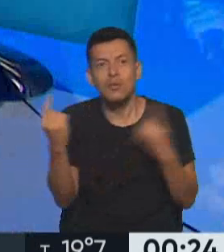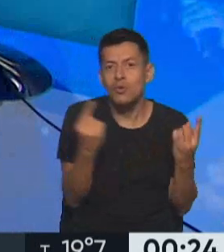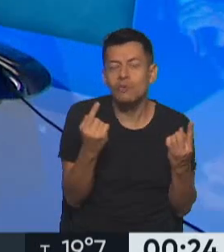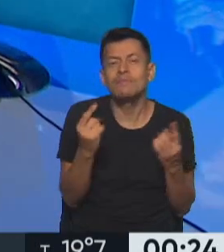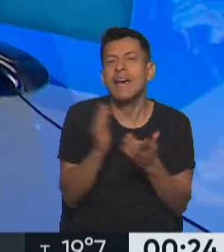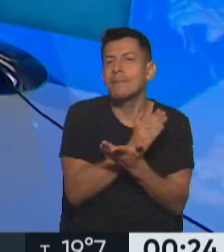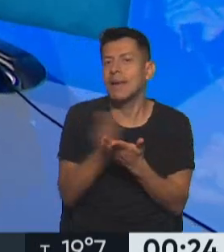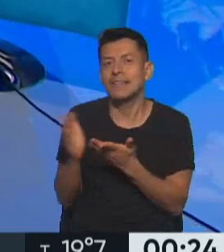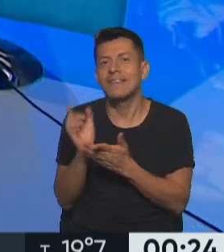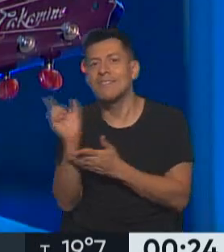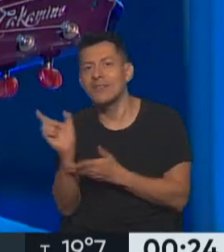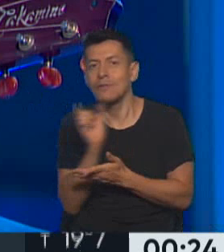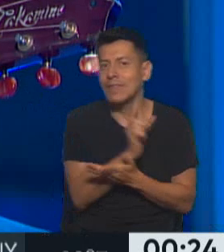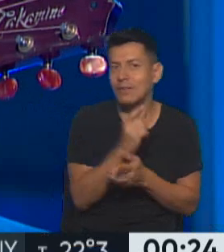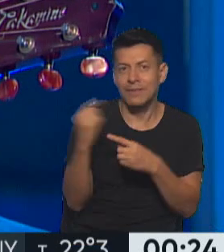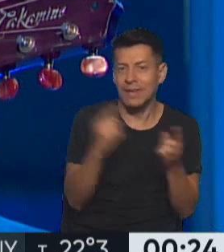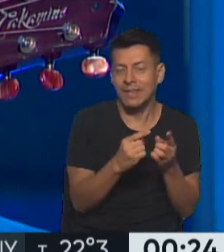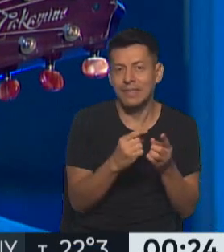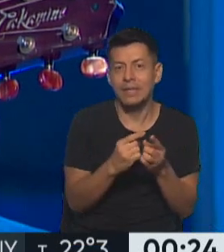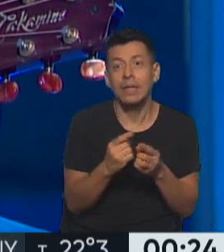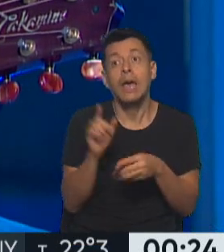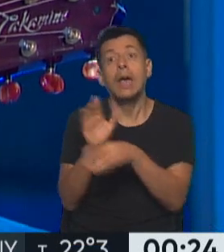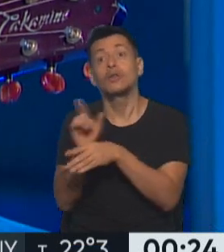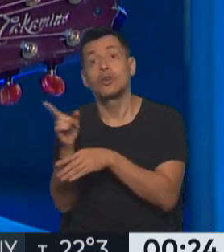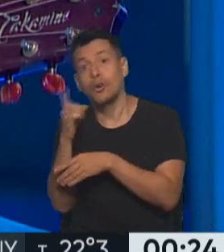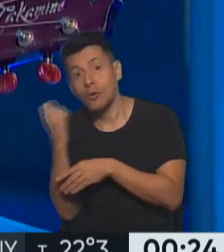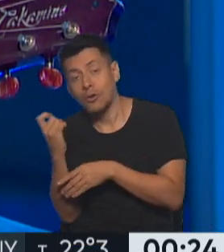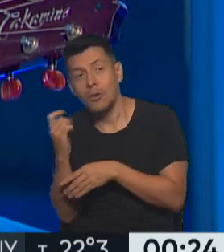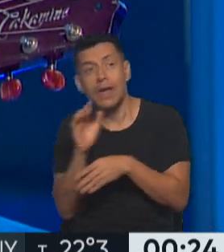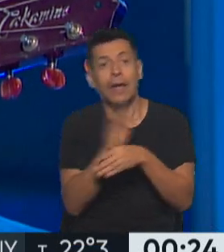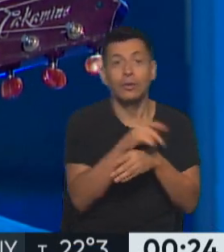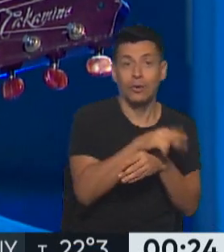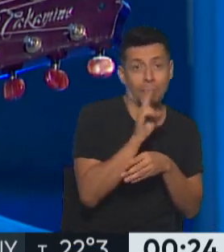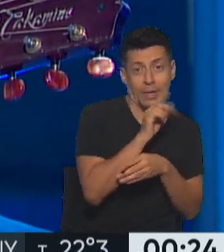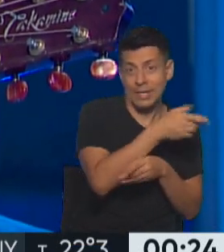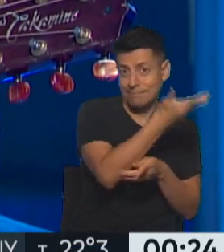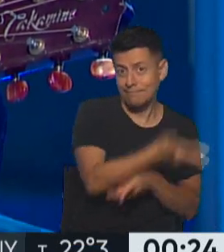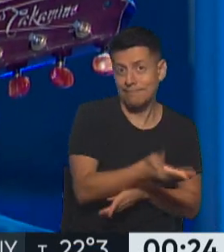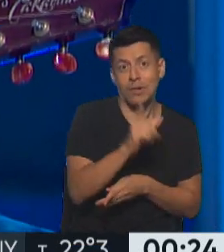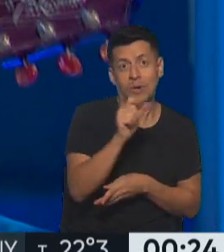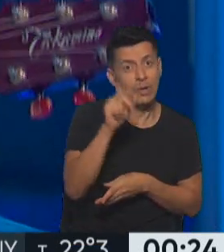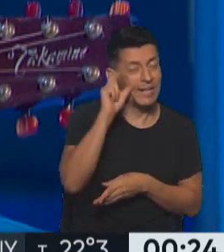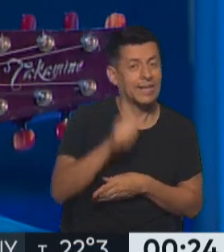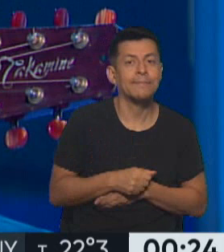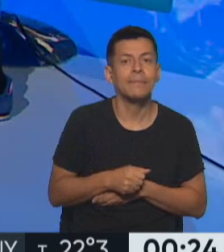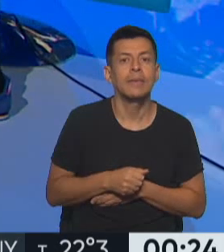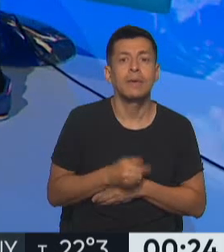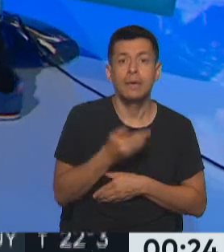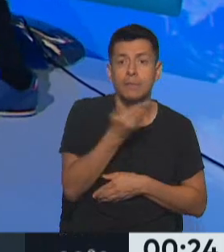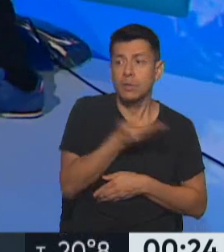autogestionadas, una de un actor varón y otra de la diosa de actriz, que es Lorena. Las dos